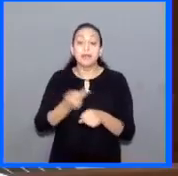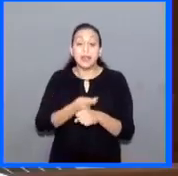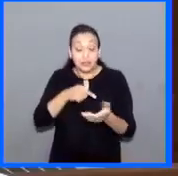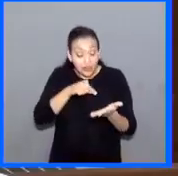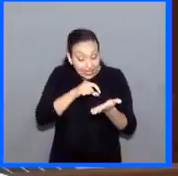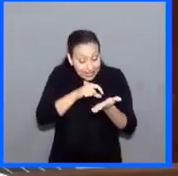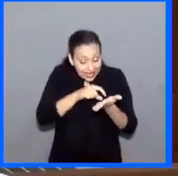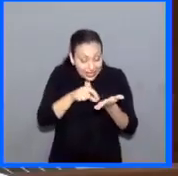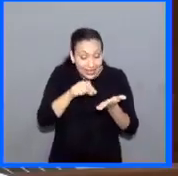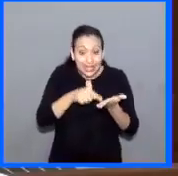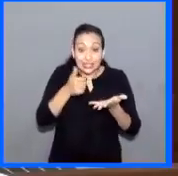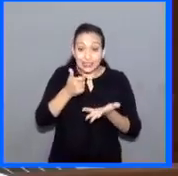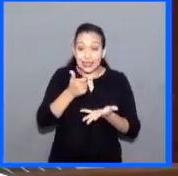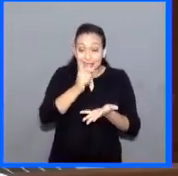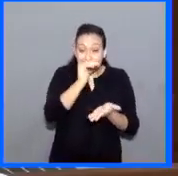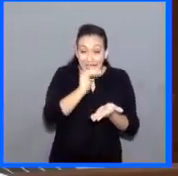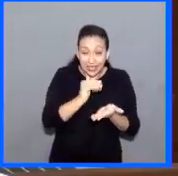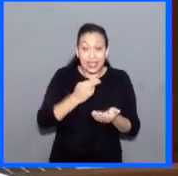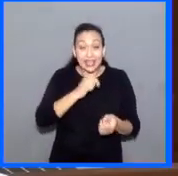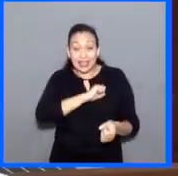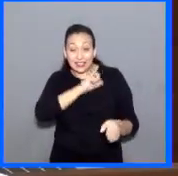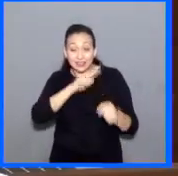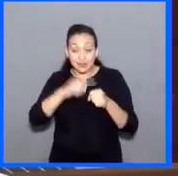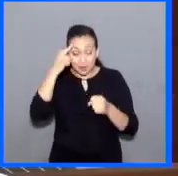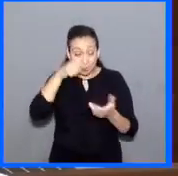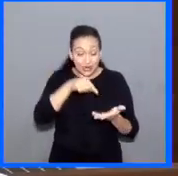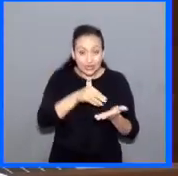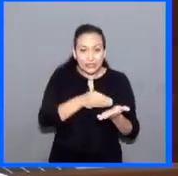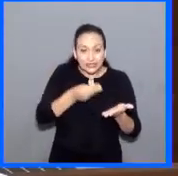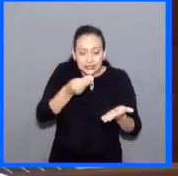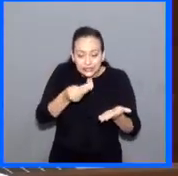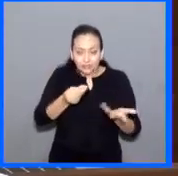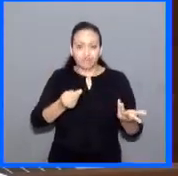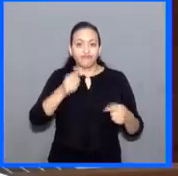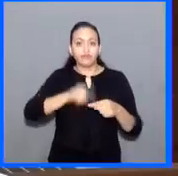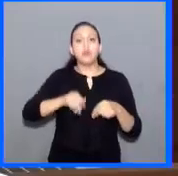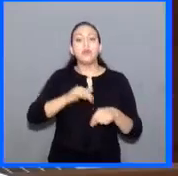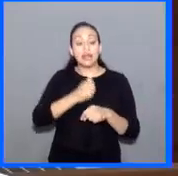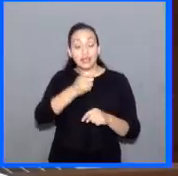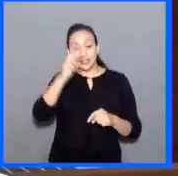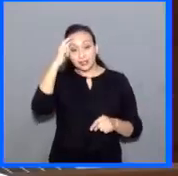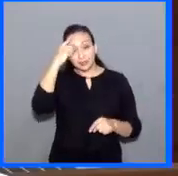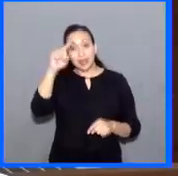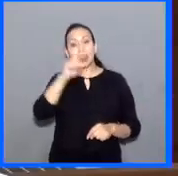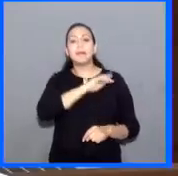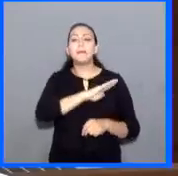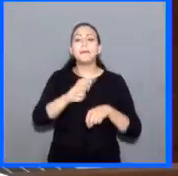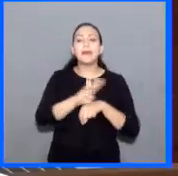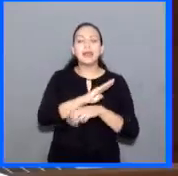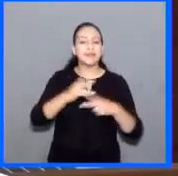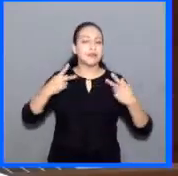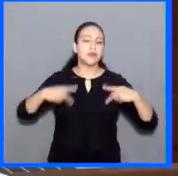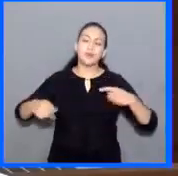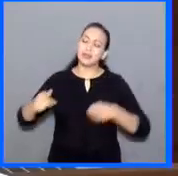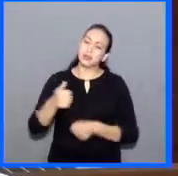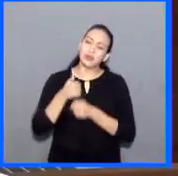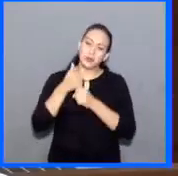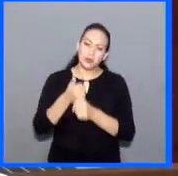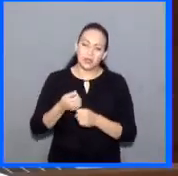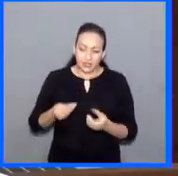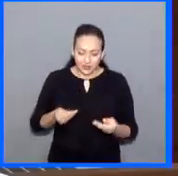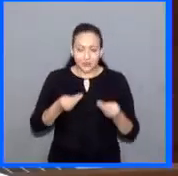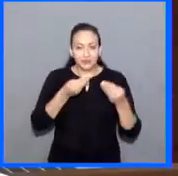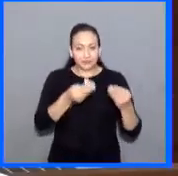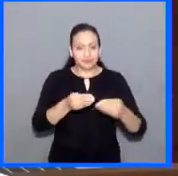presupuesto específico que se reconocía en beneficio de la esfera jurídica de las víctimas, en aras